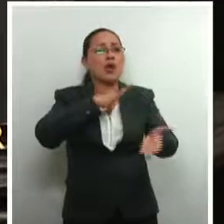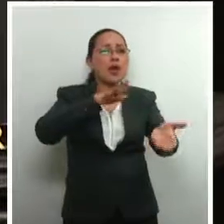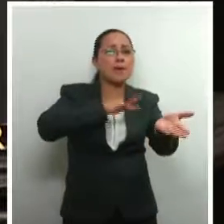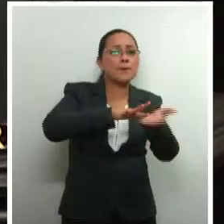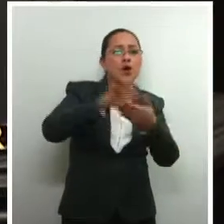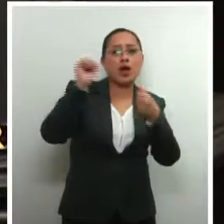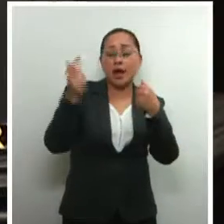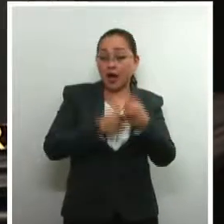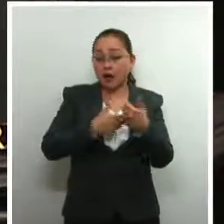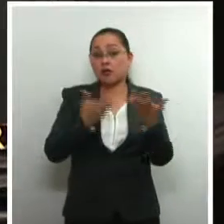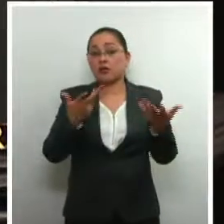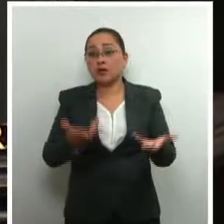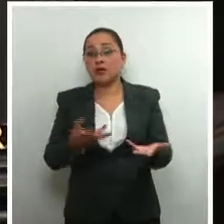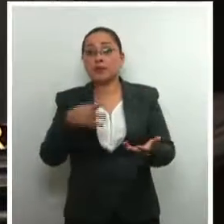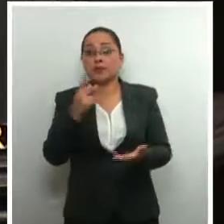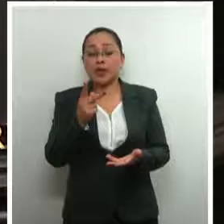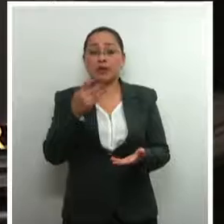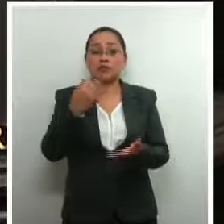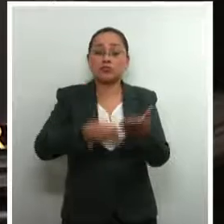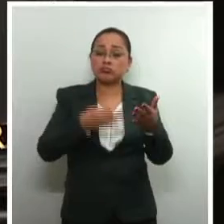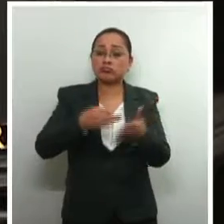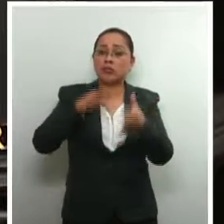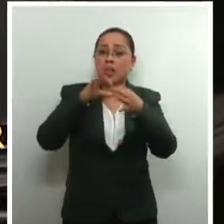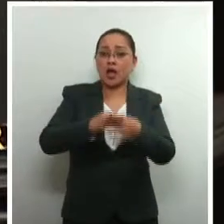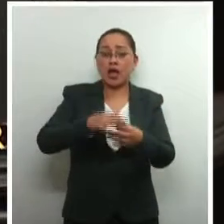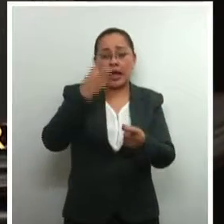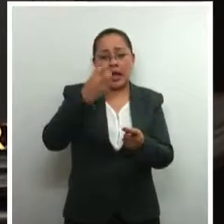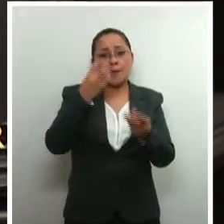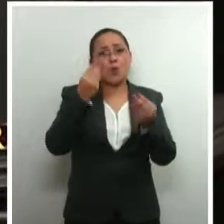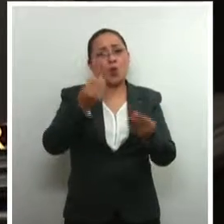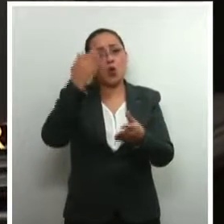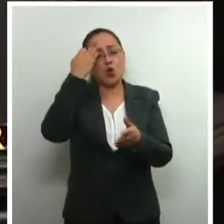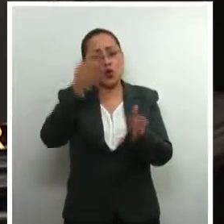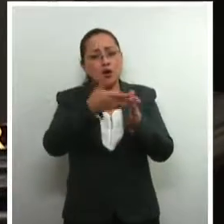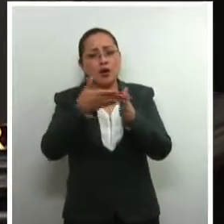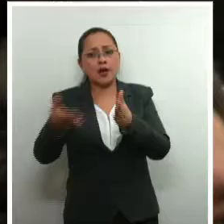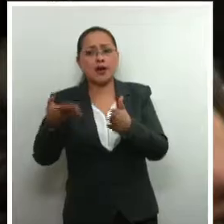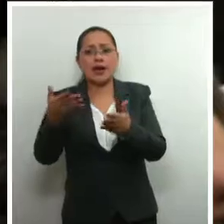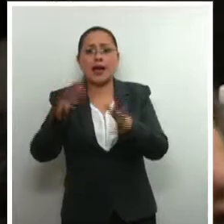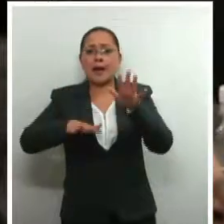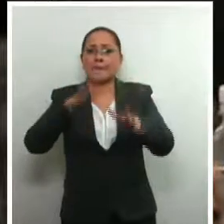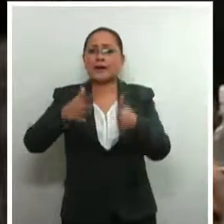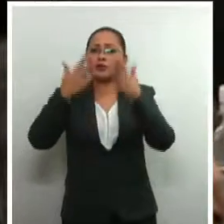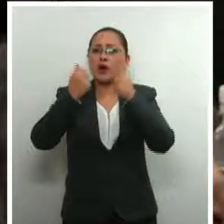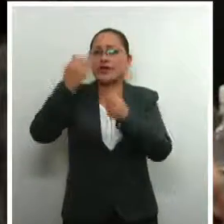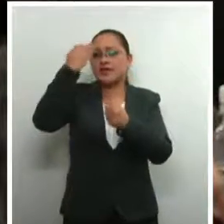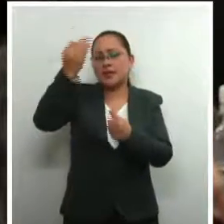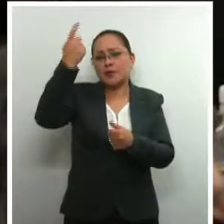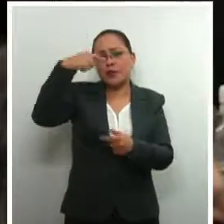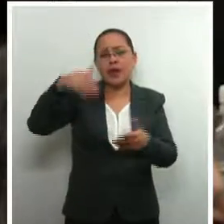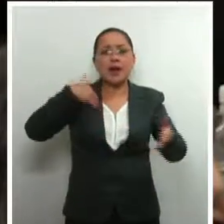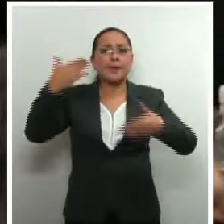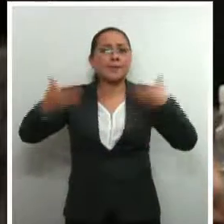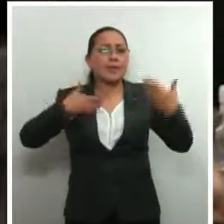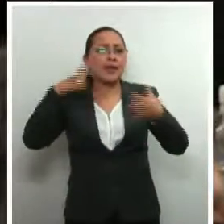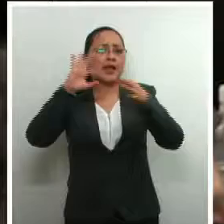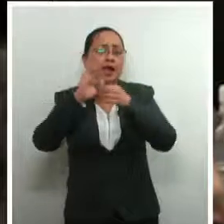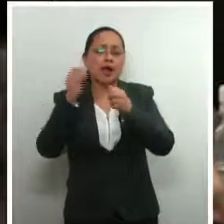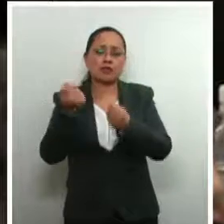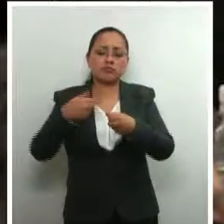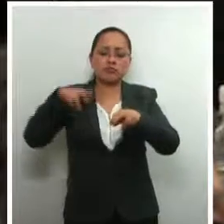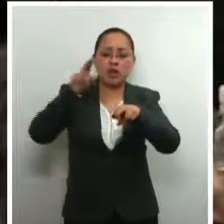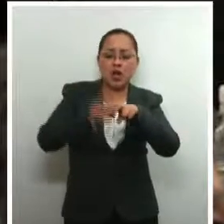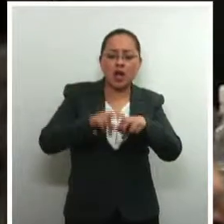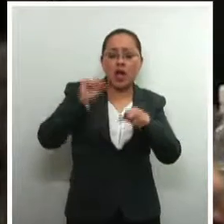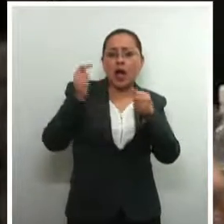sea lo que sea, pero nos ocupa muchísimo eso y no encontramos a veces ese tiempo delicioso para sentarnos con una